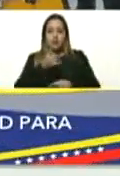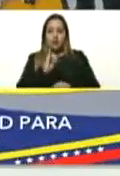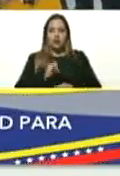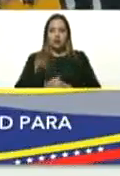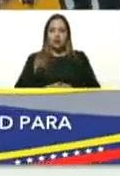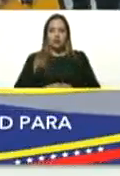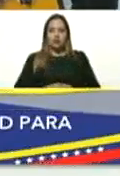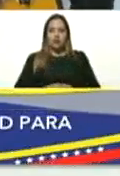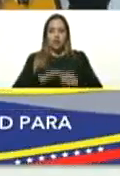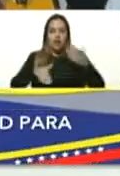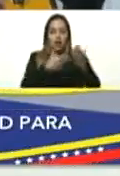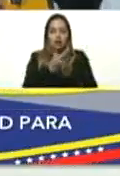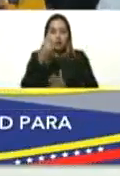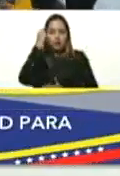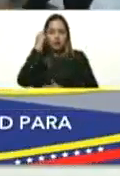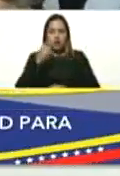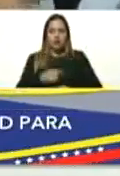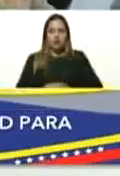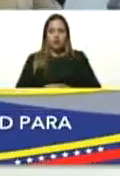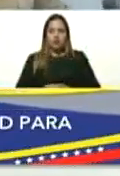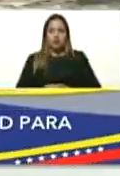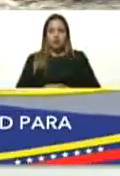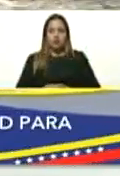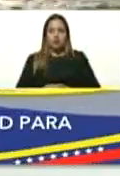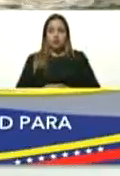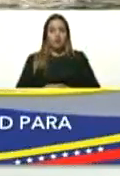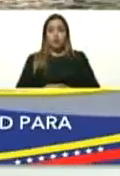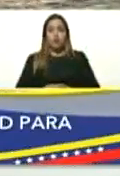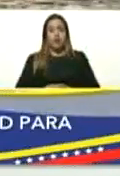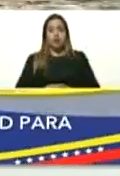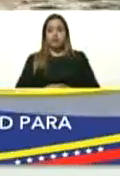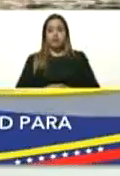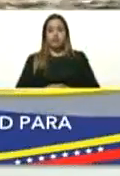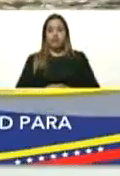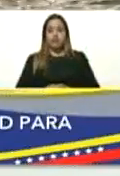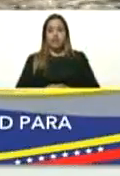en la fecha de que la chinita viene, la chinita.